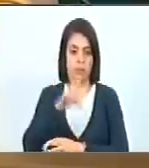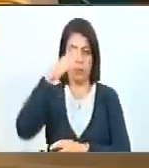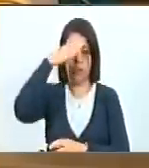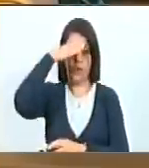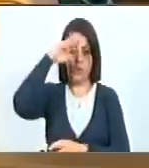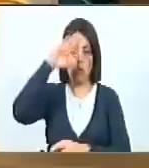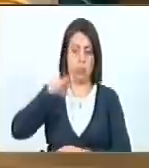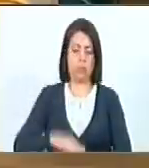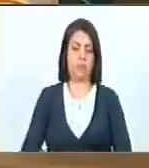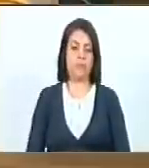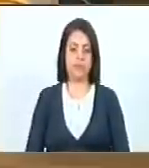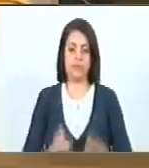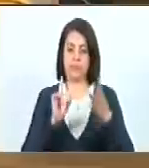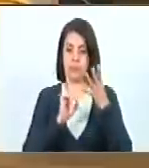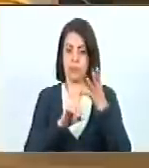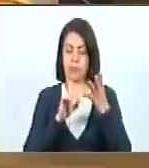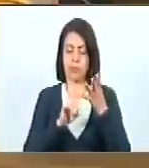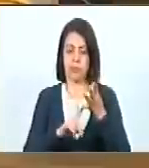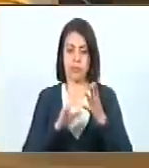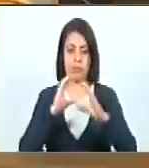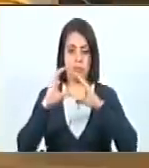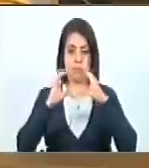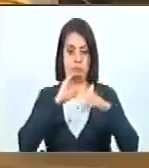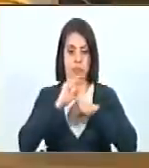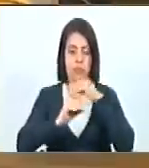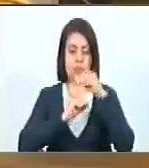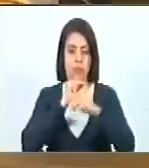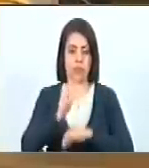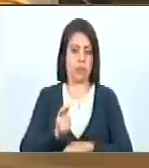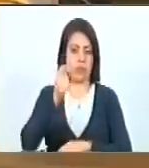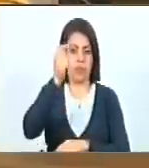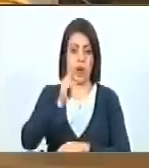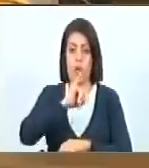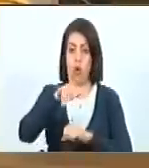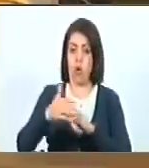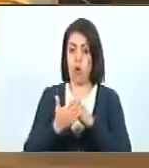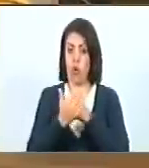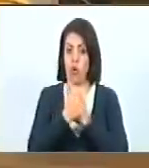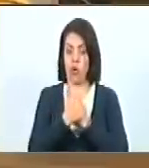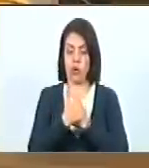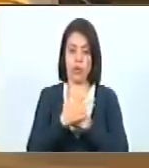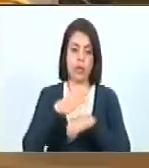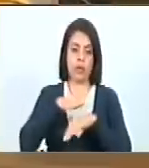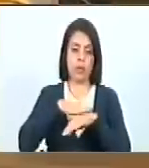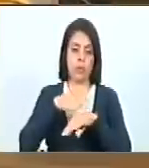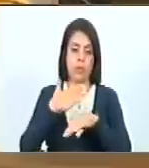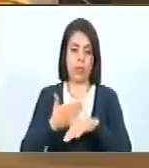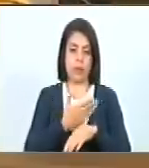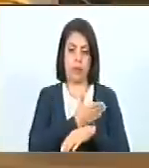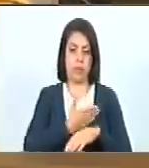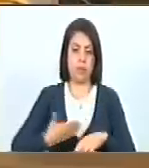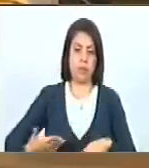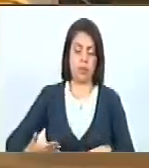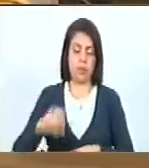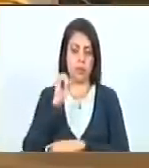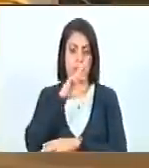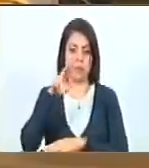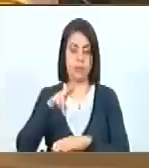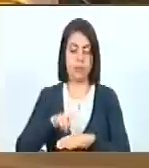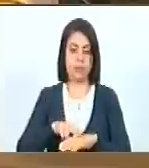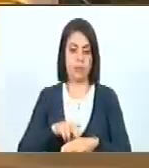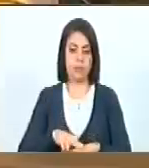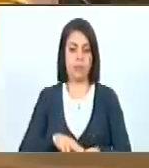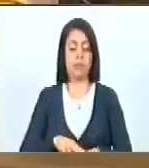Cuba. Cuarto, comunicación dirigida al diputado Jorge Rodríguez Gómez, presidente de la Asamblea